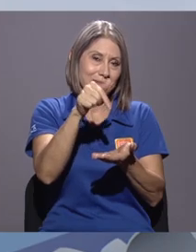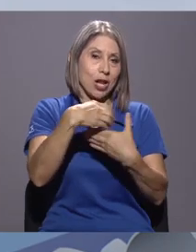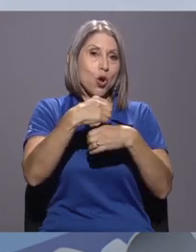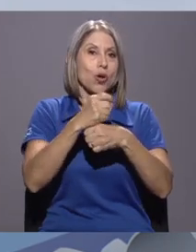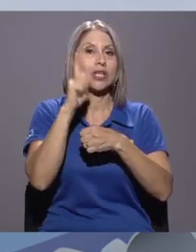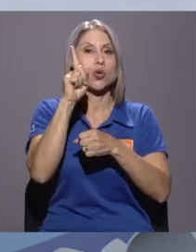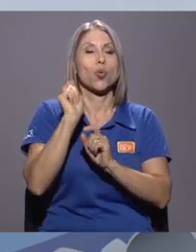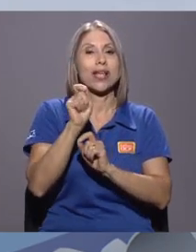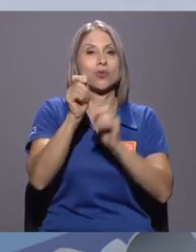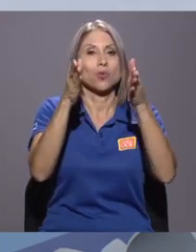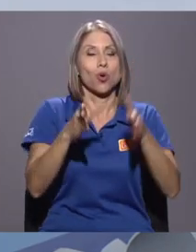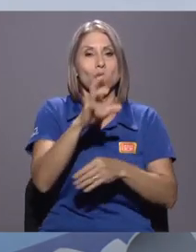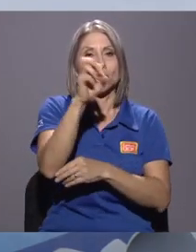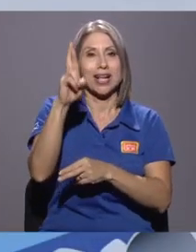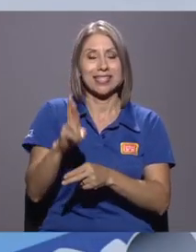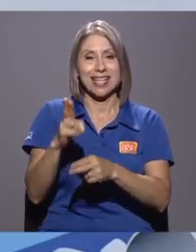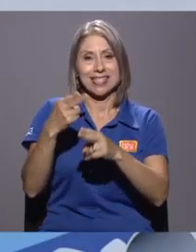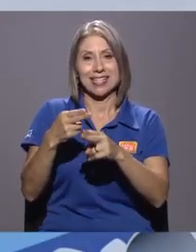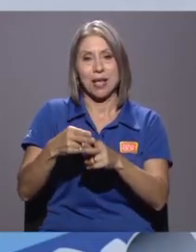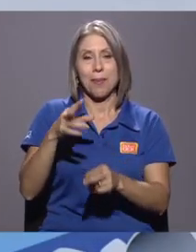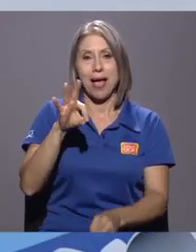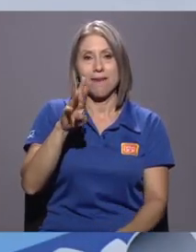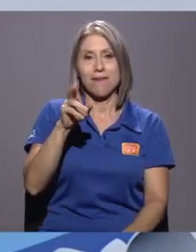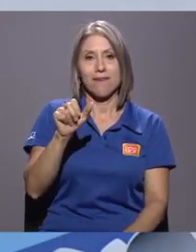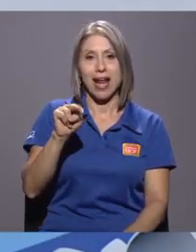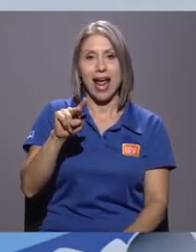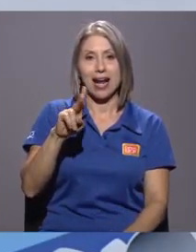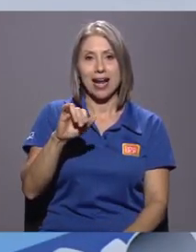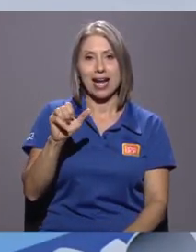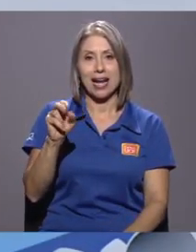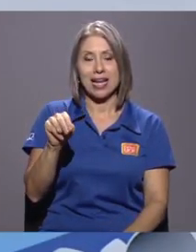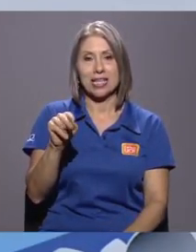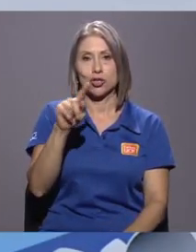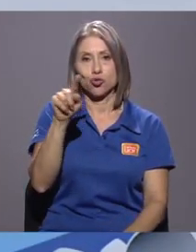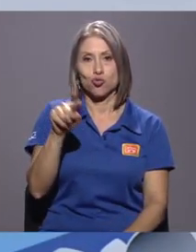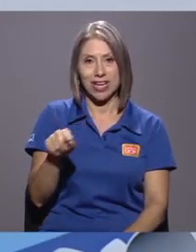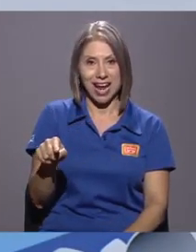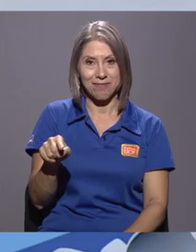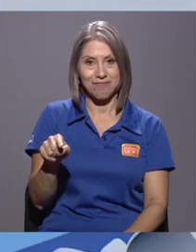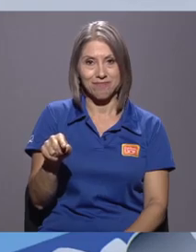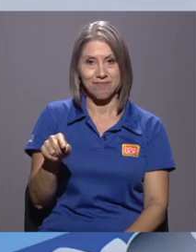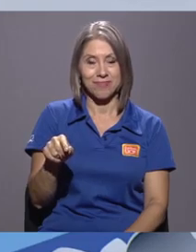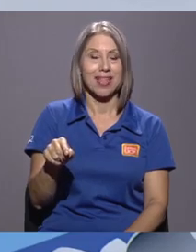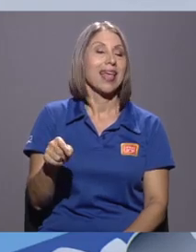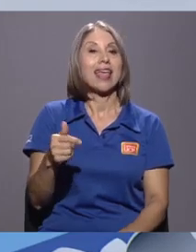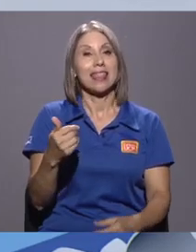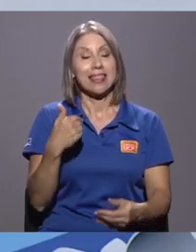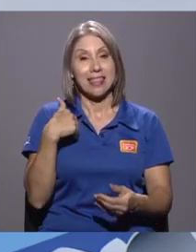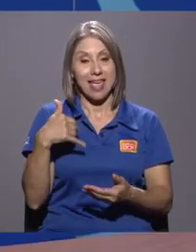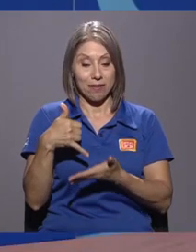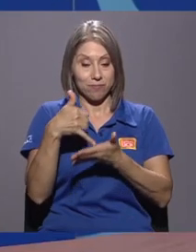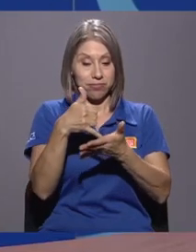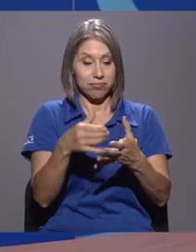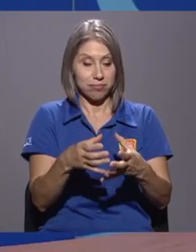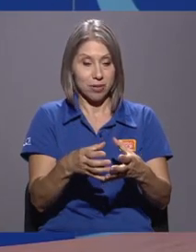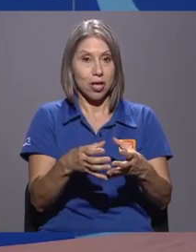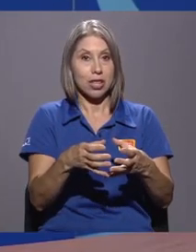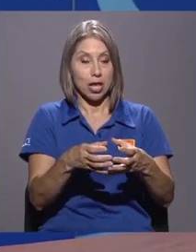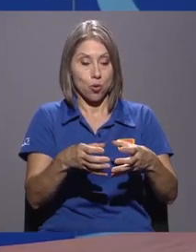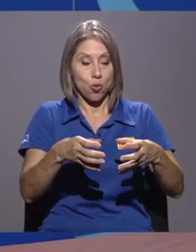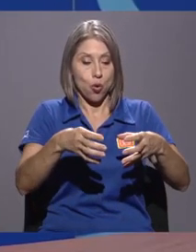franklin se llega aquí lo veo sido franca genera este tiene tiene un globo que representa la tierra